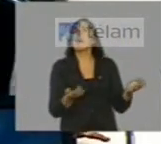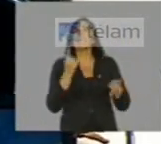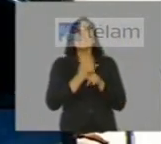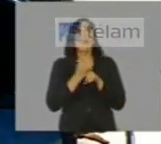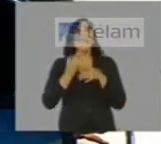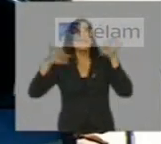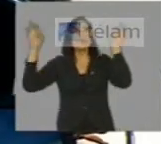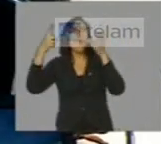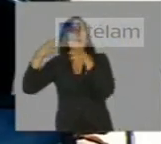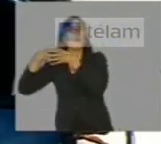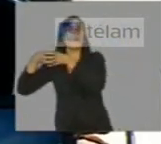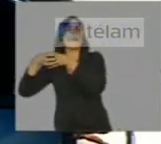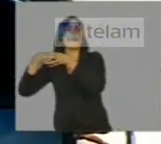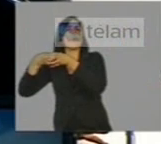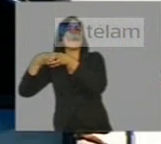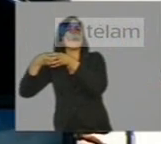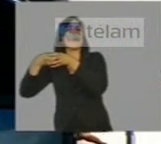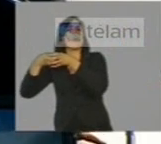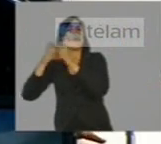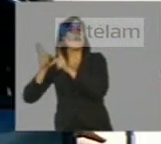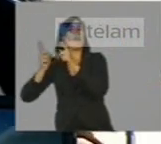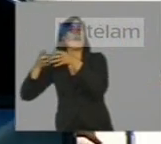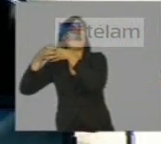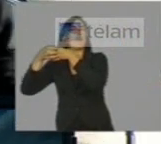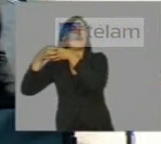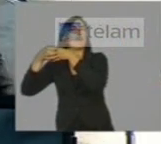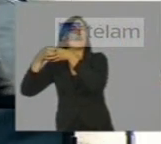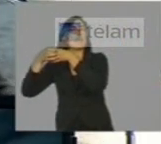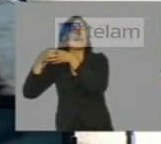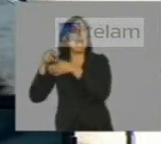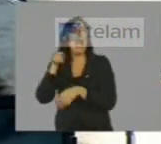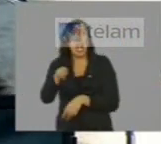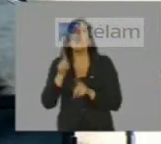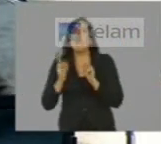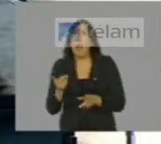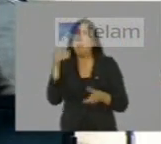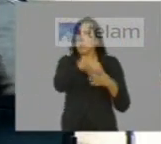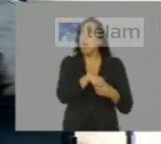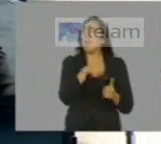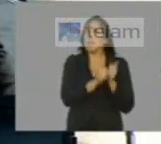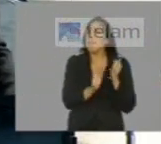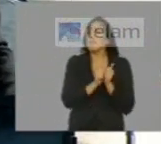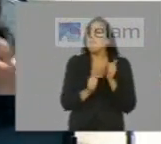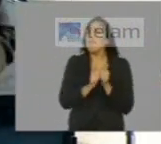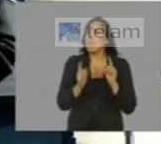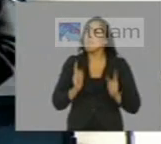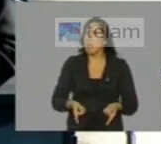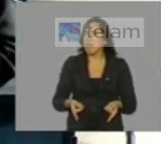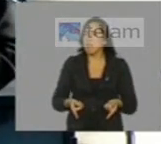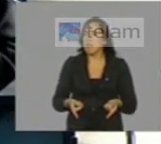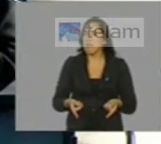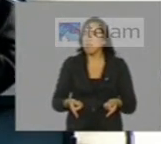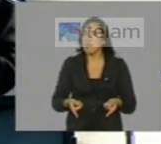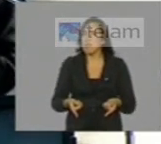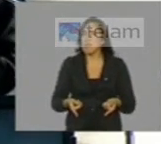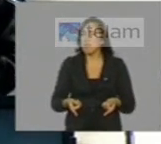permanecía cristalizado y en estamento. Eso también es parte de la historia. Sería insensato y